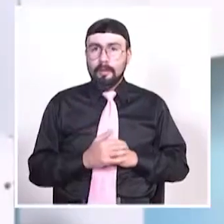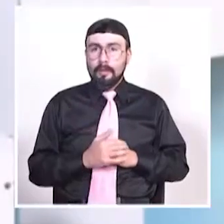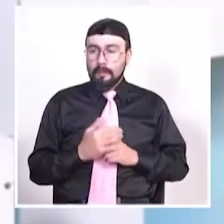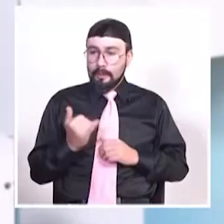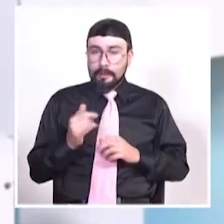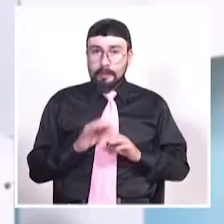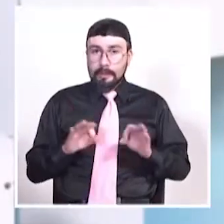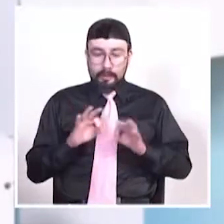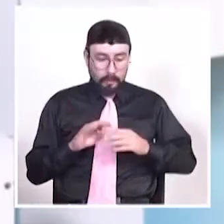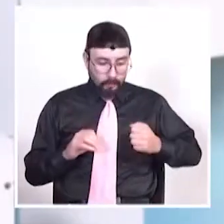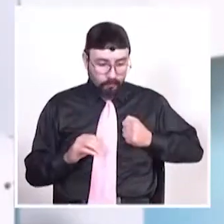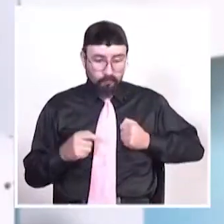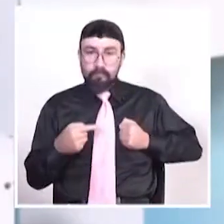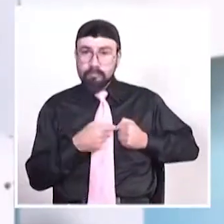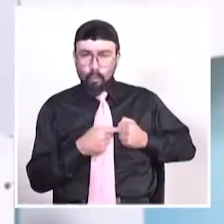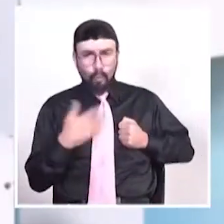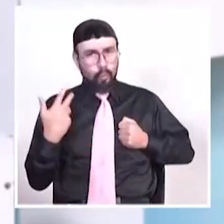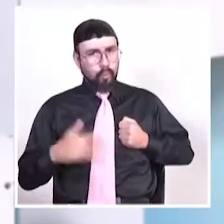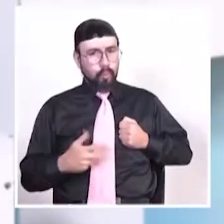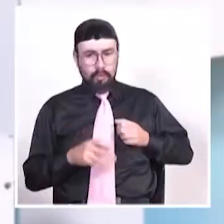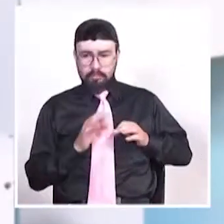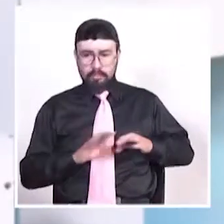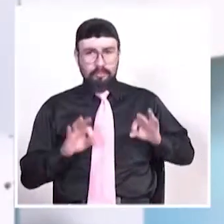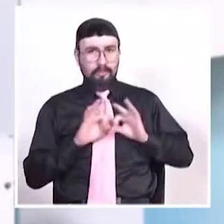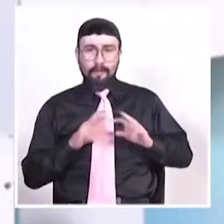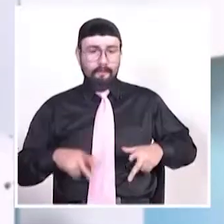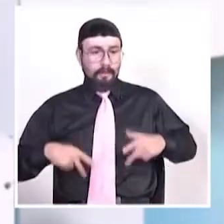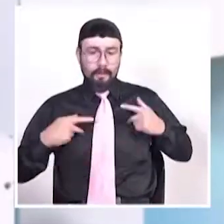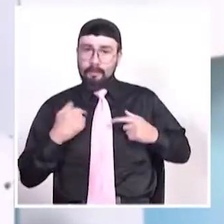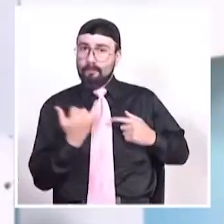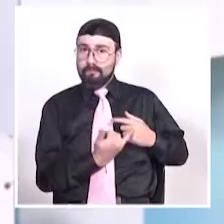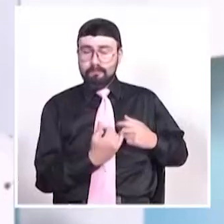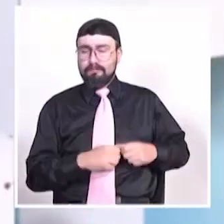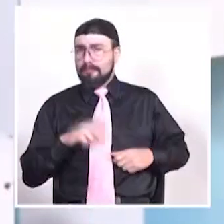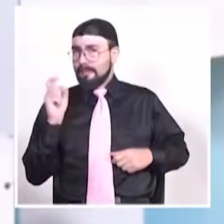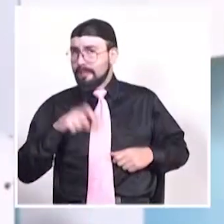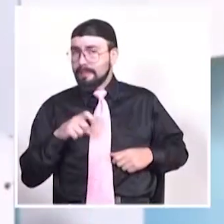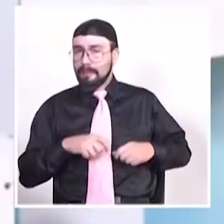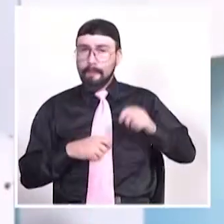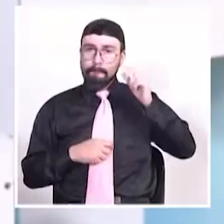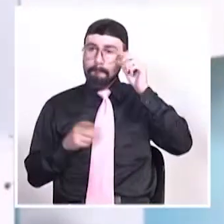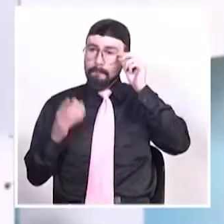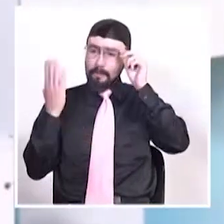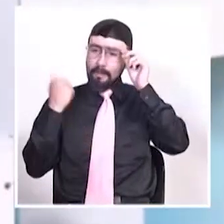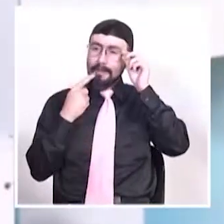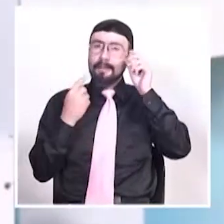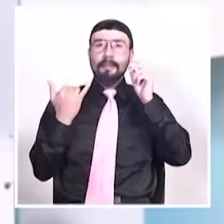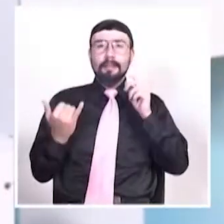esta víscera, ¿cierto?, en la vida, pues es fundamental, y como decía